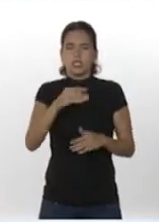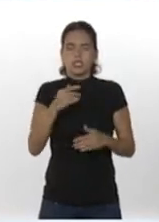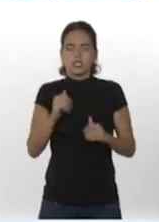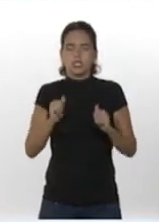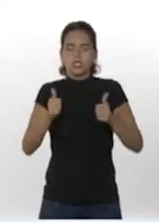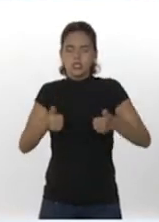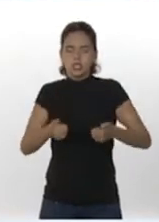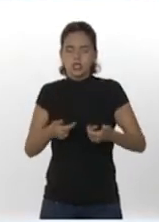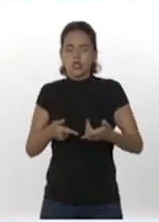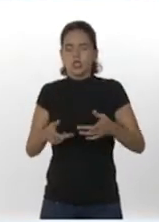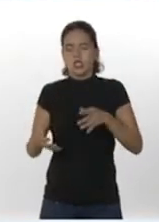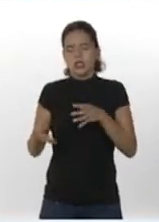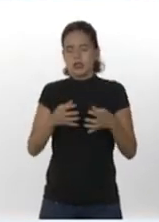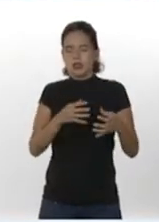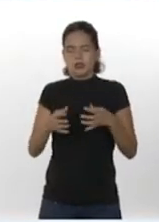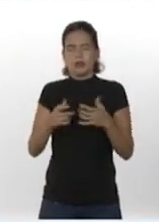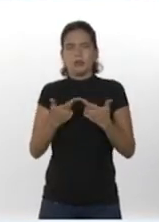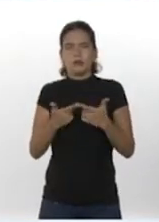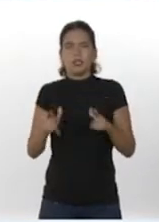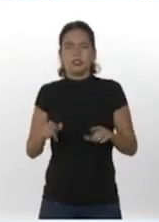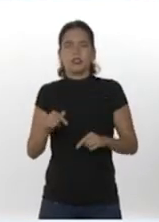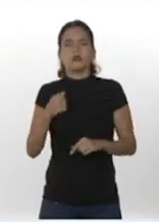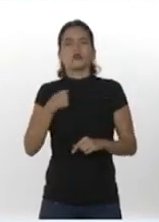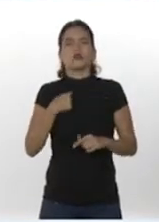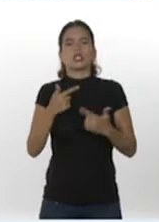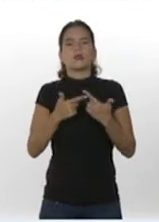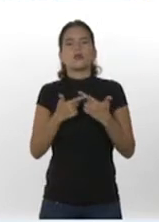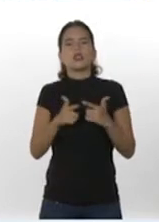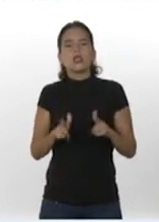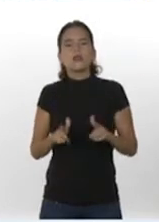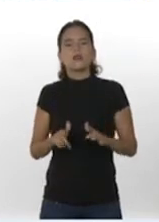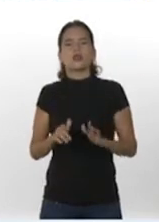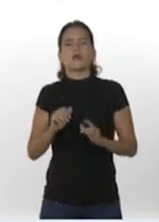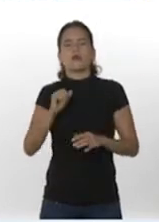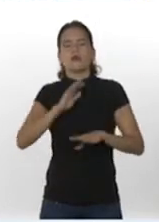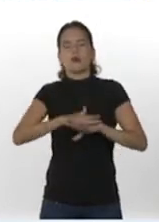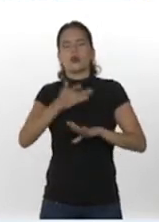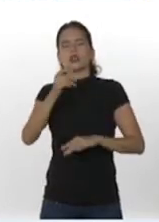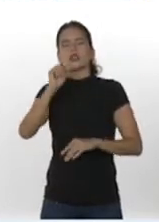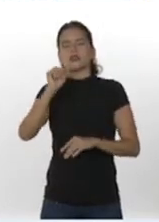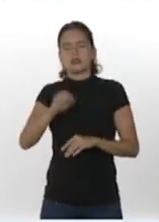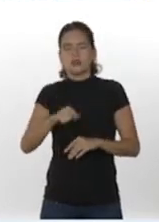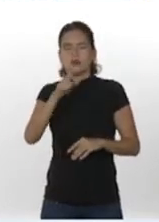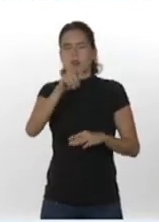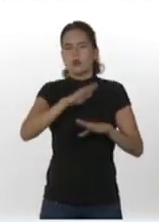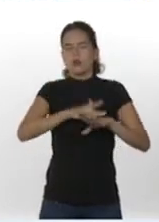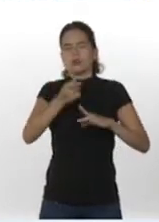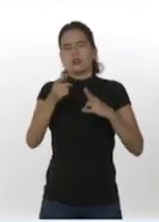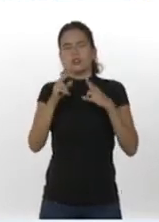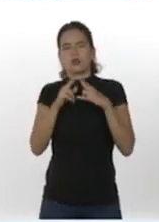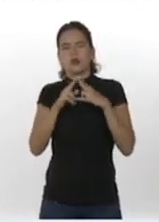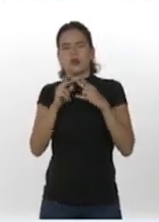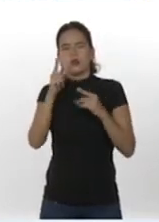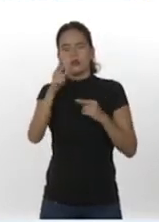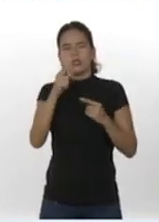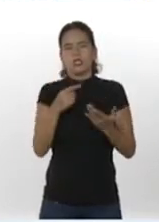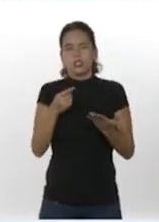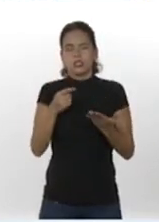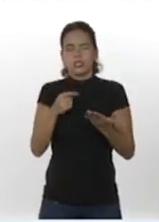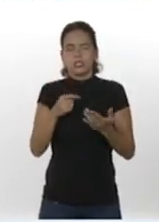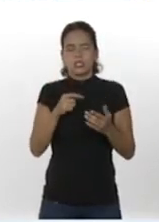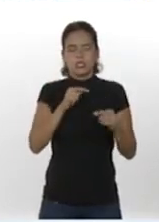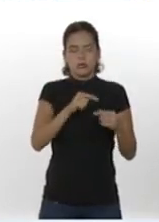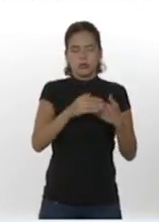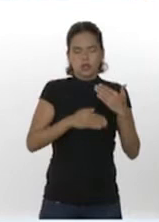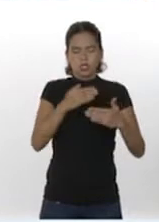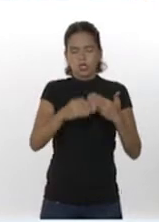de independencia. Vamos a ser libres, queramos o no queramos. Por eso es que se conoce ese tramo desde